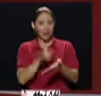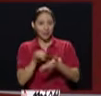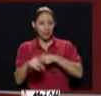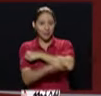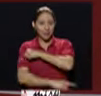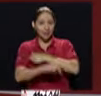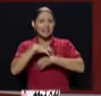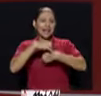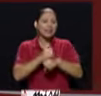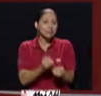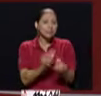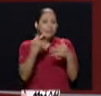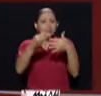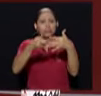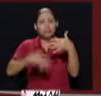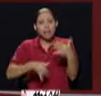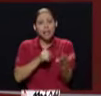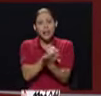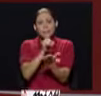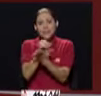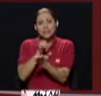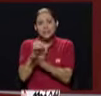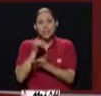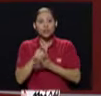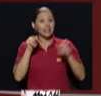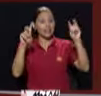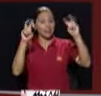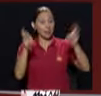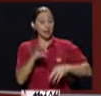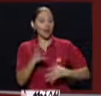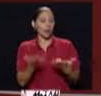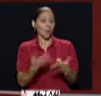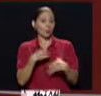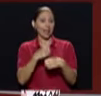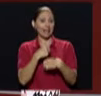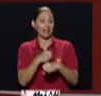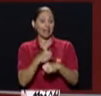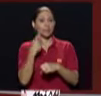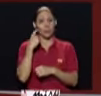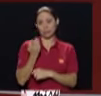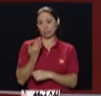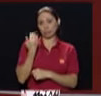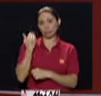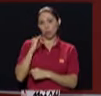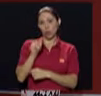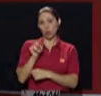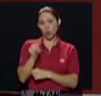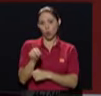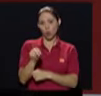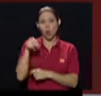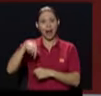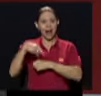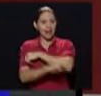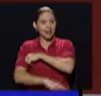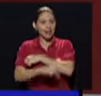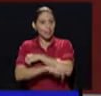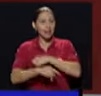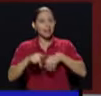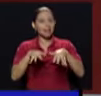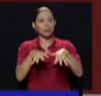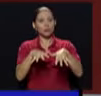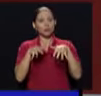en el país se realizan múltiples investigaciones. Este tema lo vamos a desarrollar debido a que recientemente, en junio, se desarrolló en el país